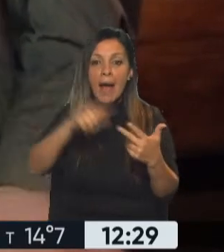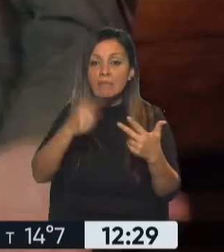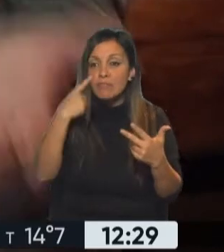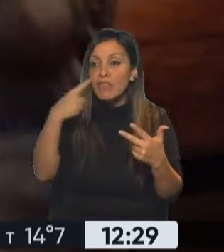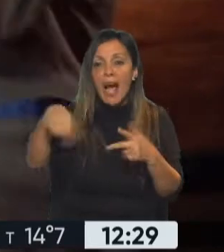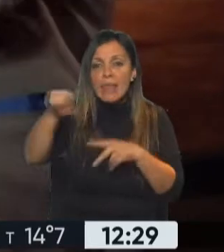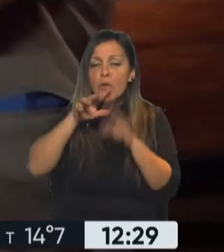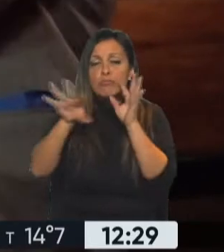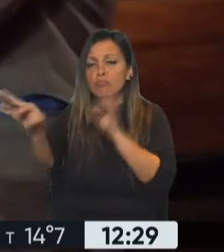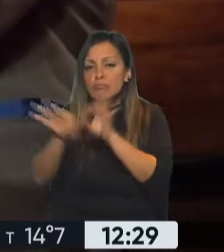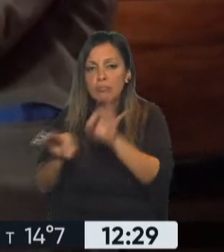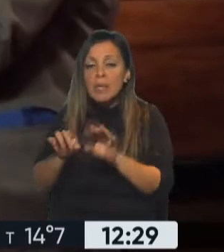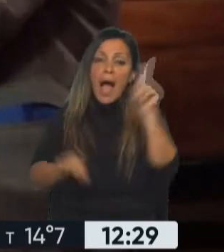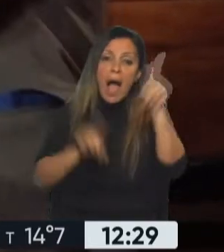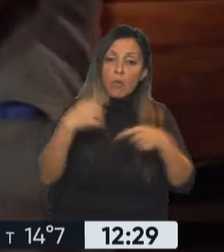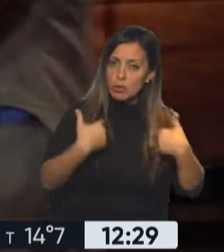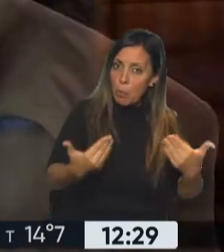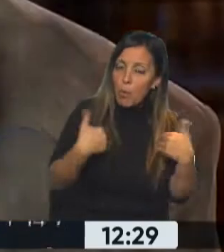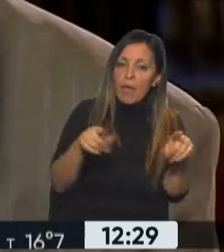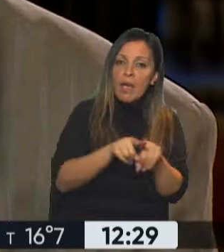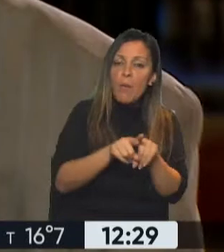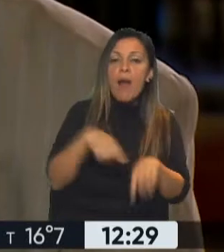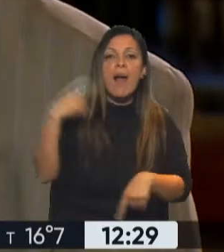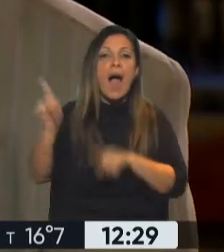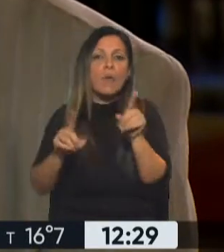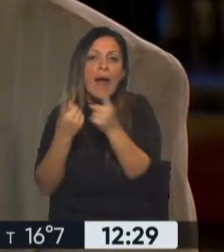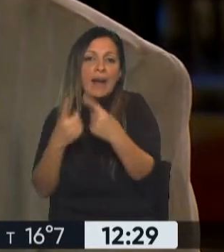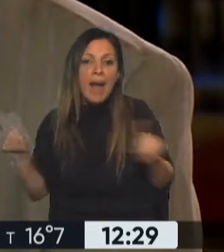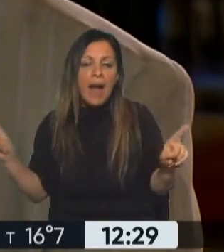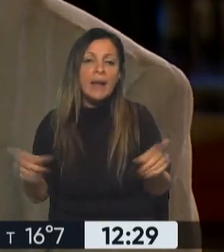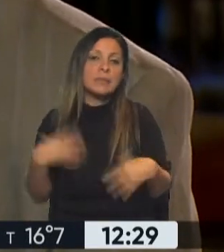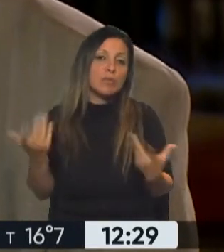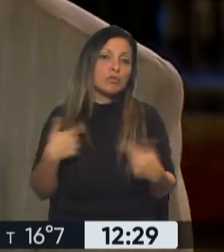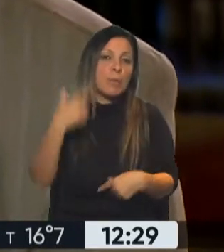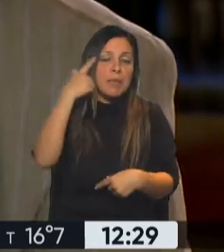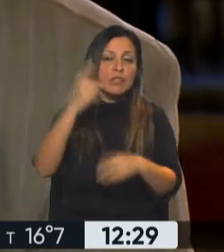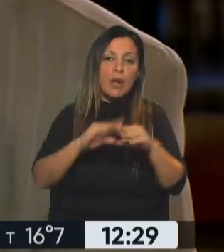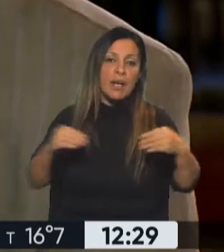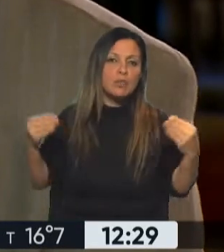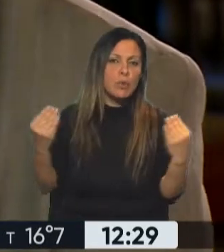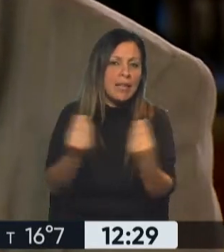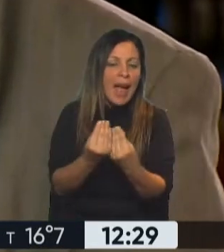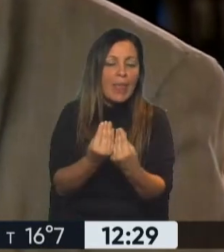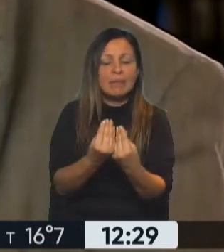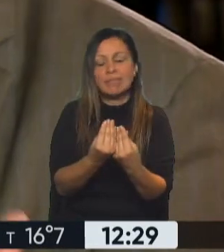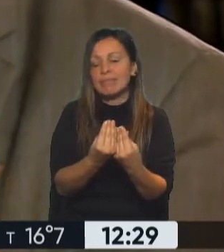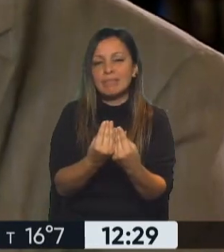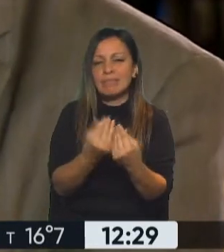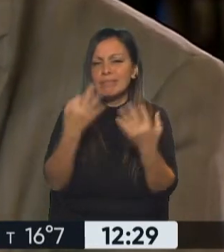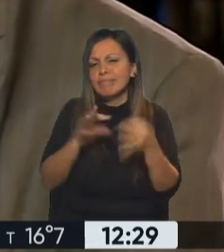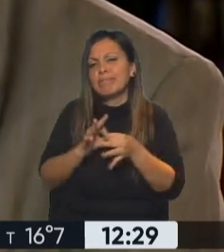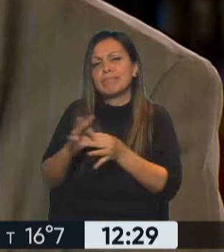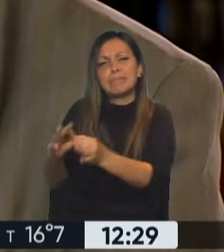igual, otras hago versiones raras. Creo que, bueno, que el resultado es eso, es esa